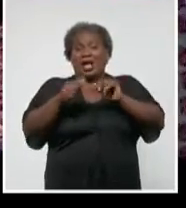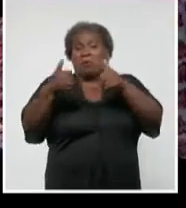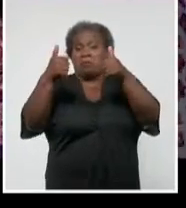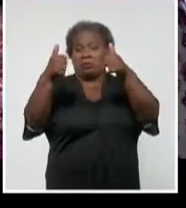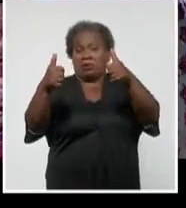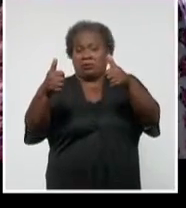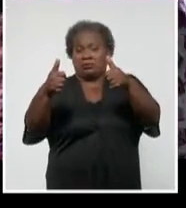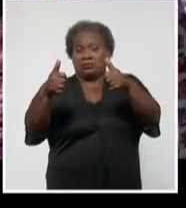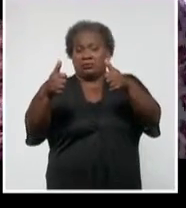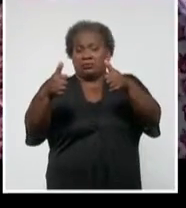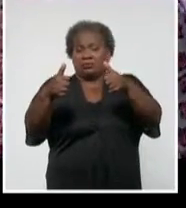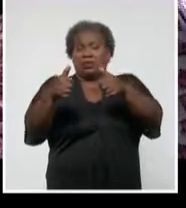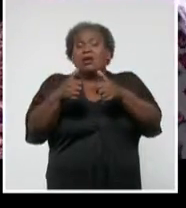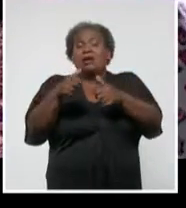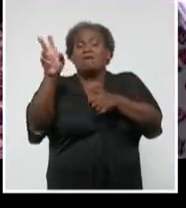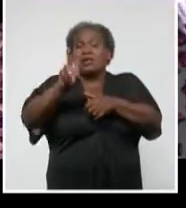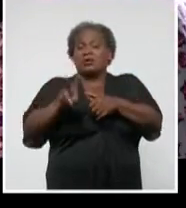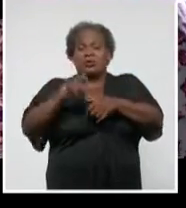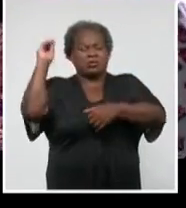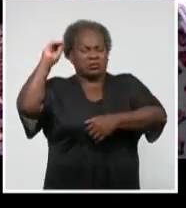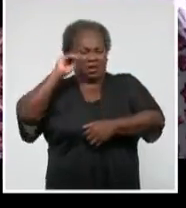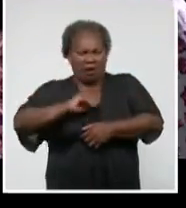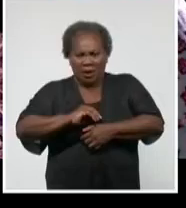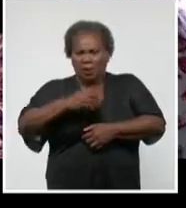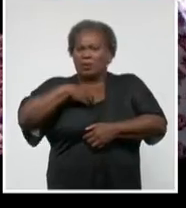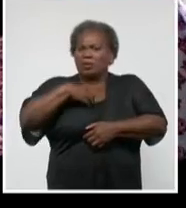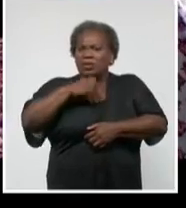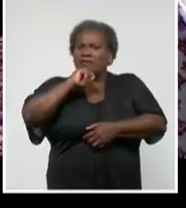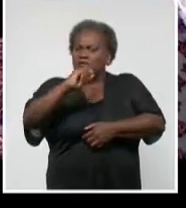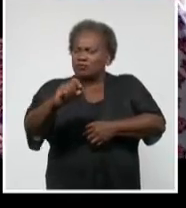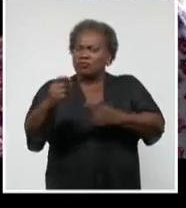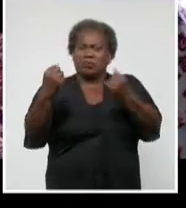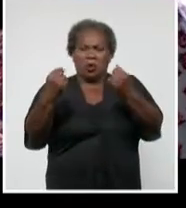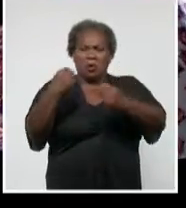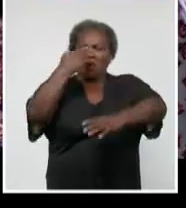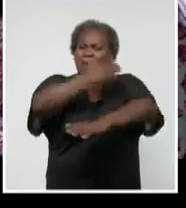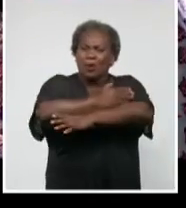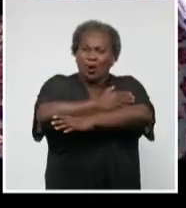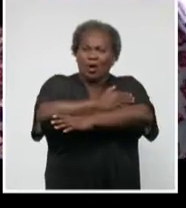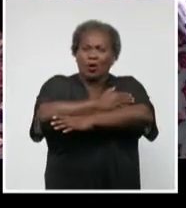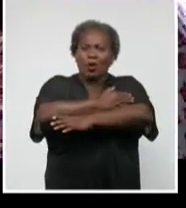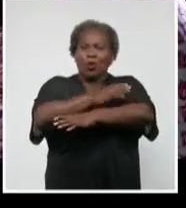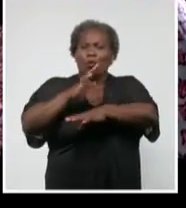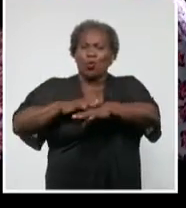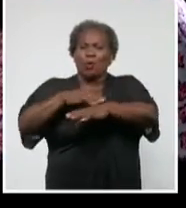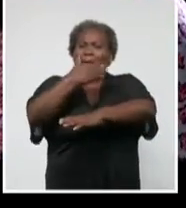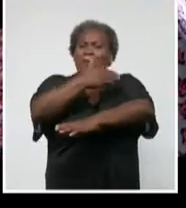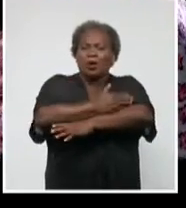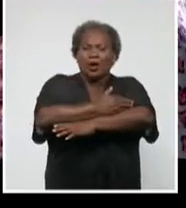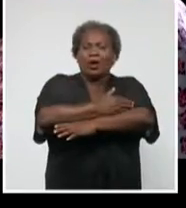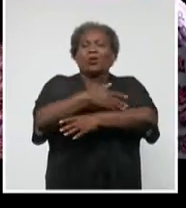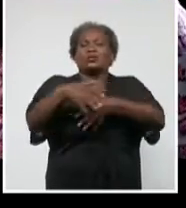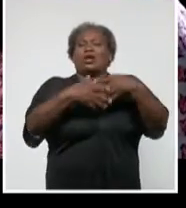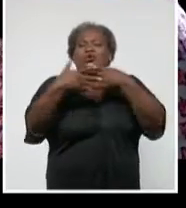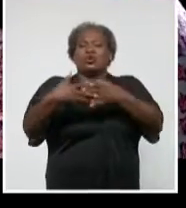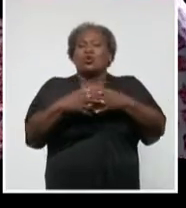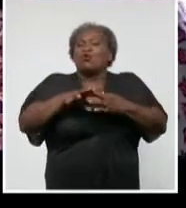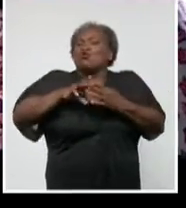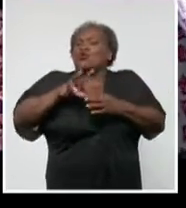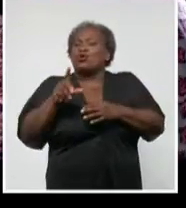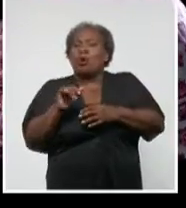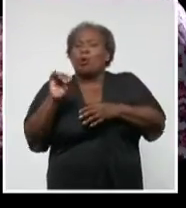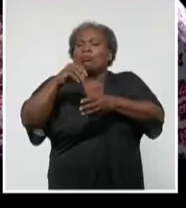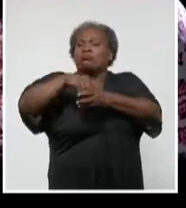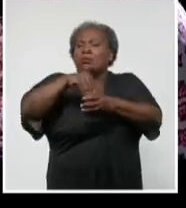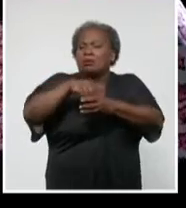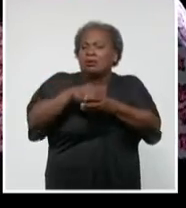ya sabemos, a pesar de todas las dificultades económicas por el bloqueo de Estados Unidos, por el robo de sus ingresos